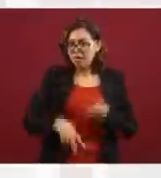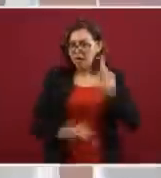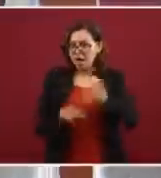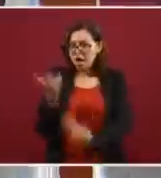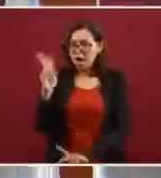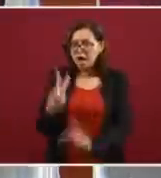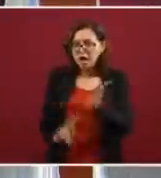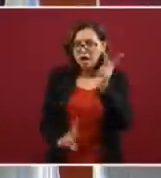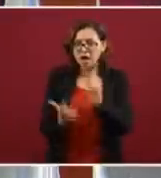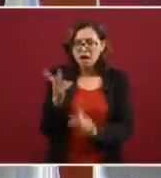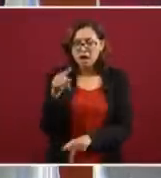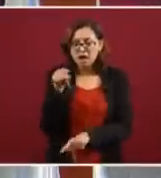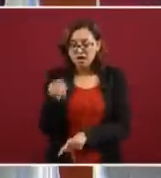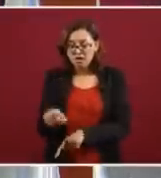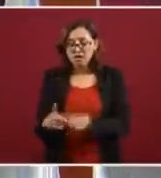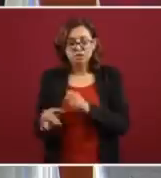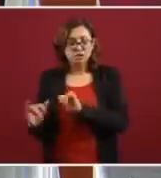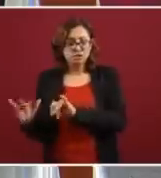como lo dijimos